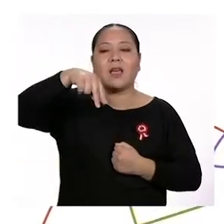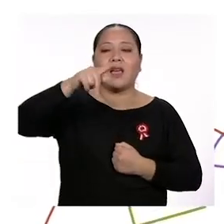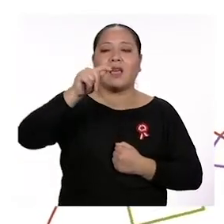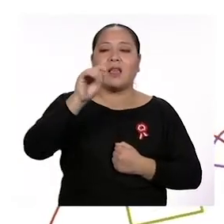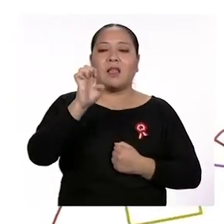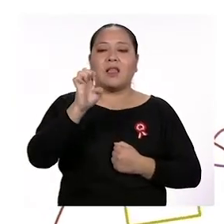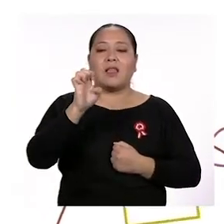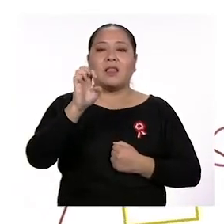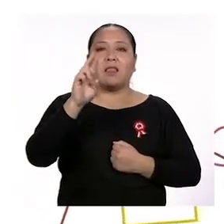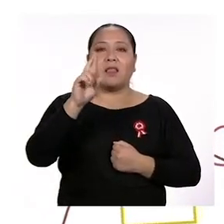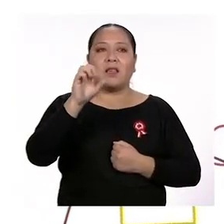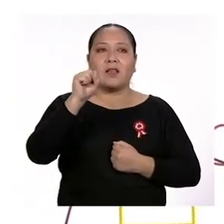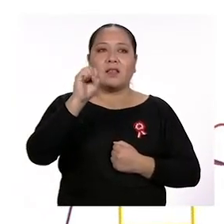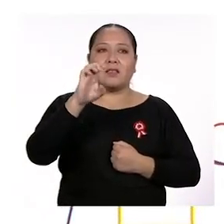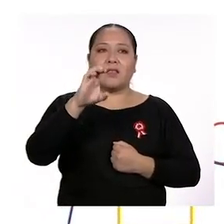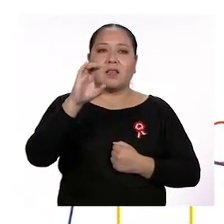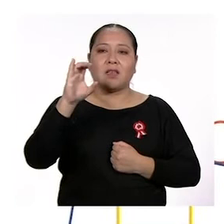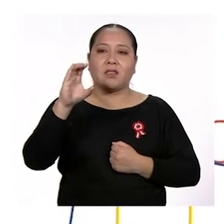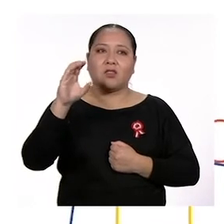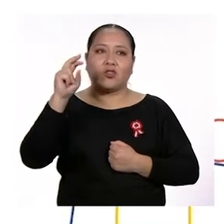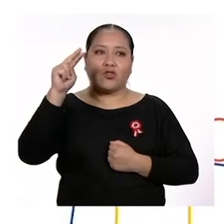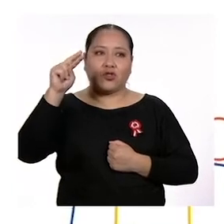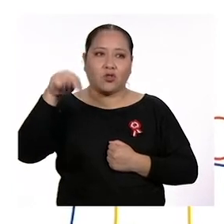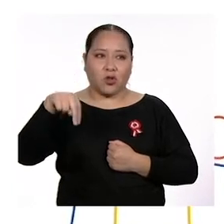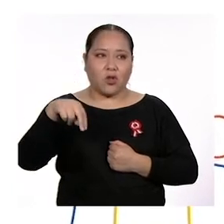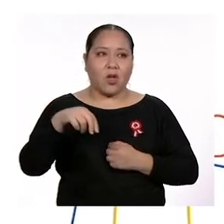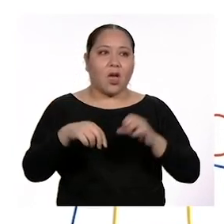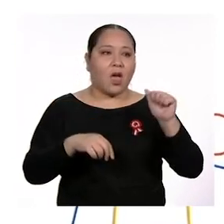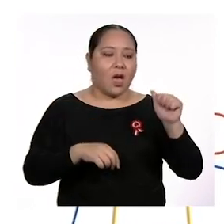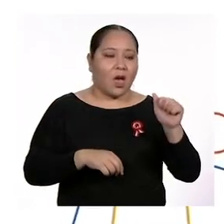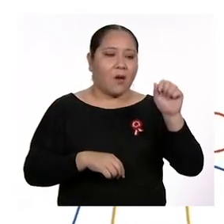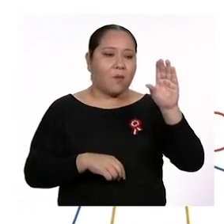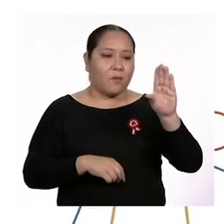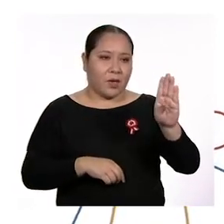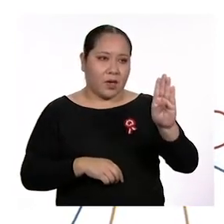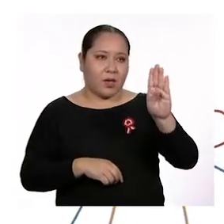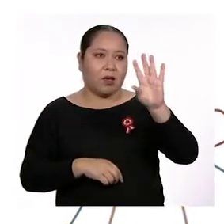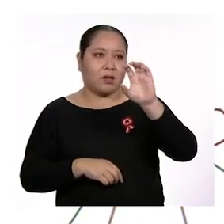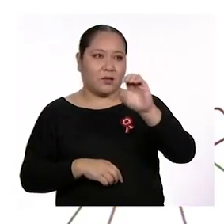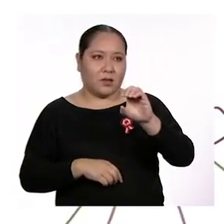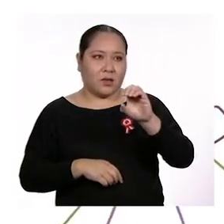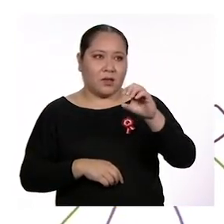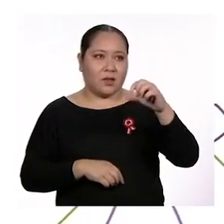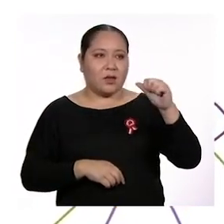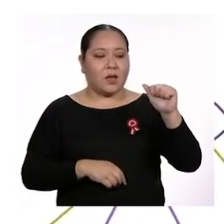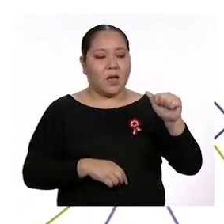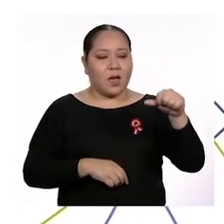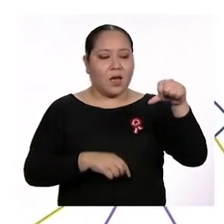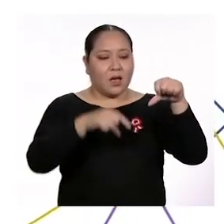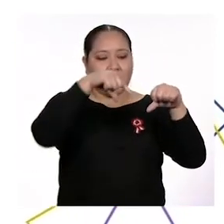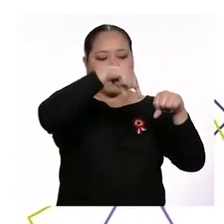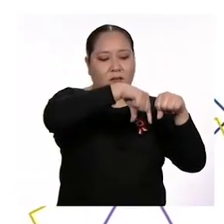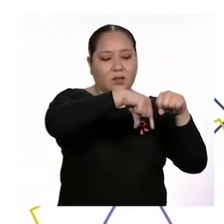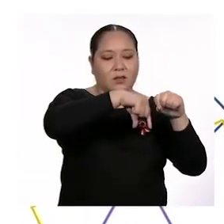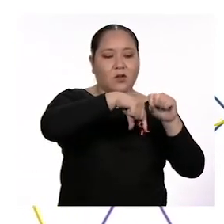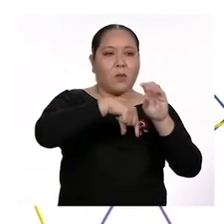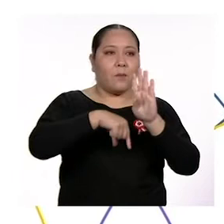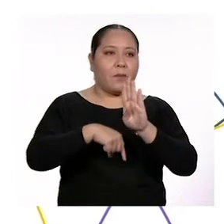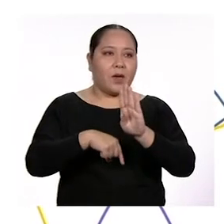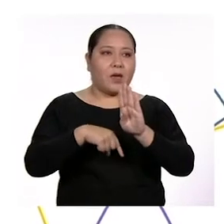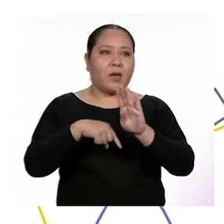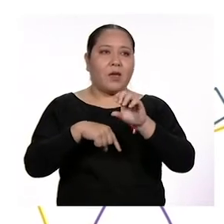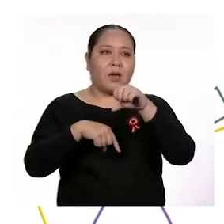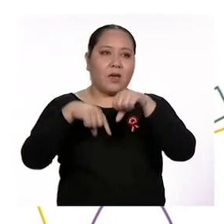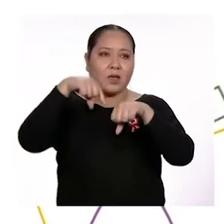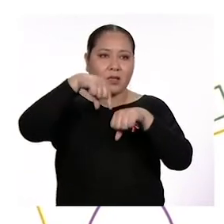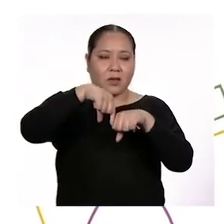los intervalos A, B, C, primero hay que resolver el intervalo A, B.